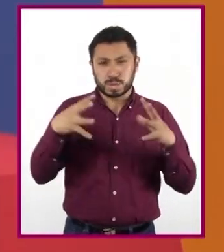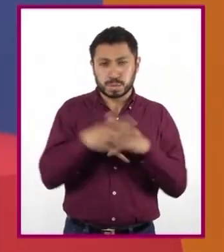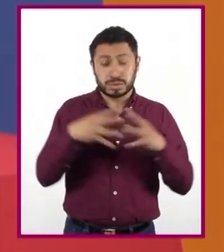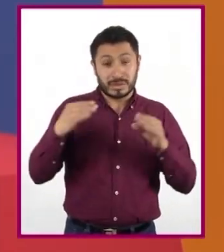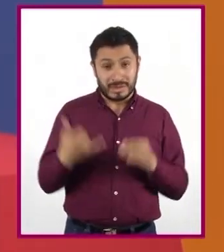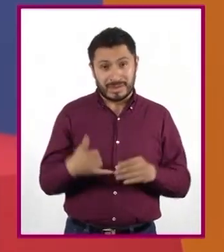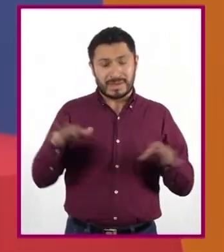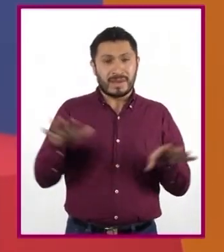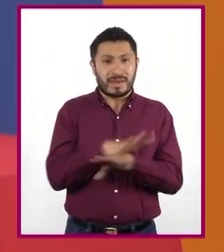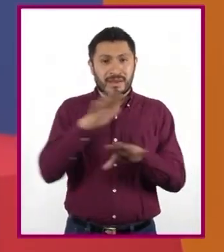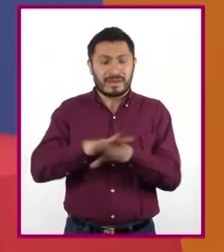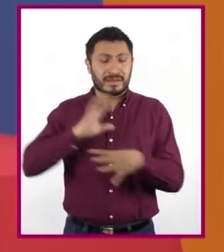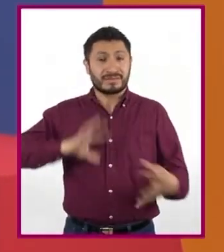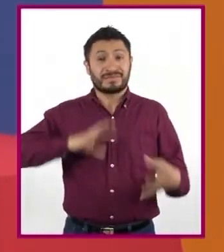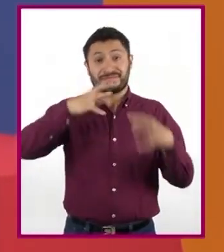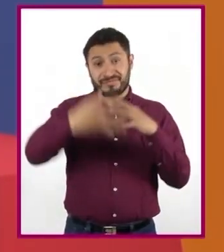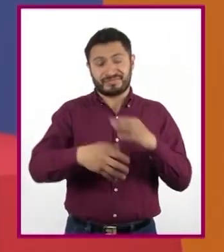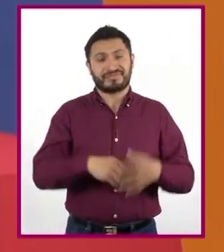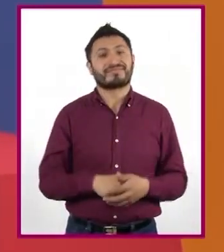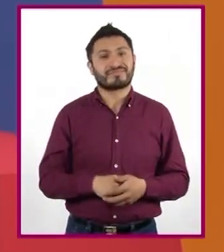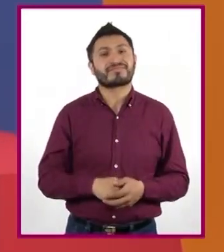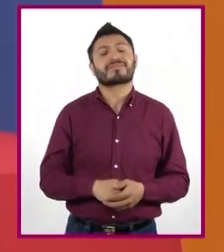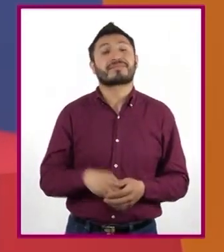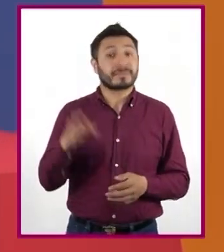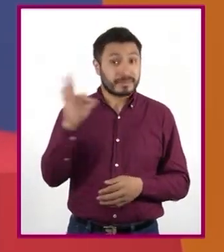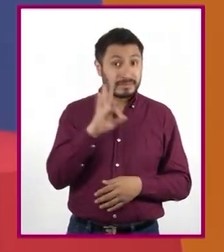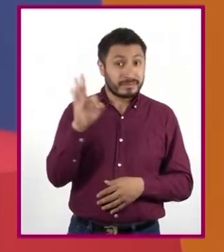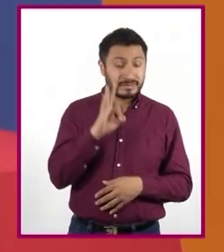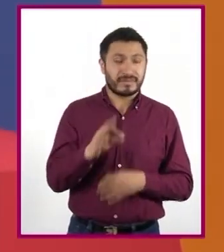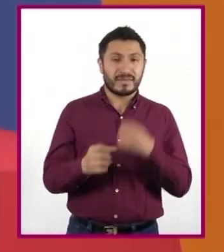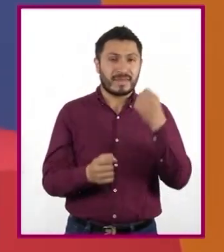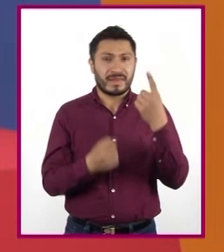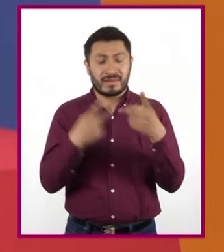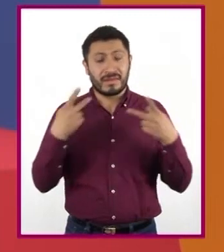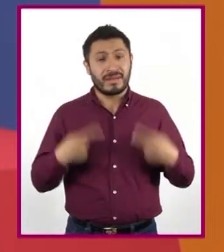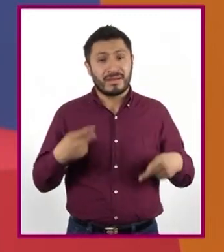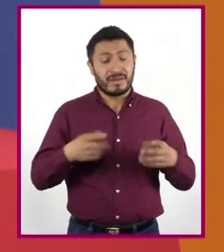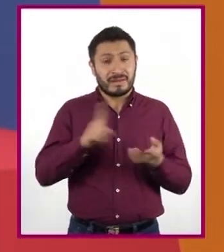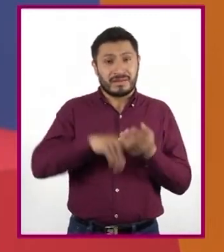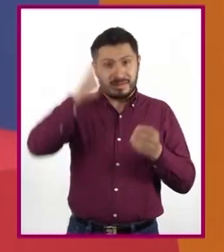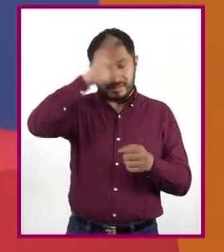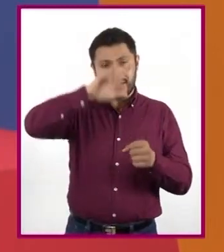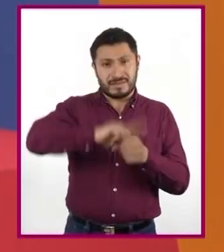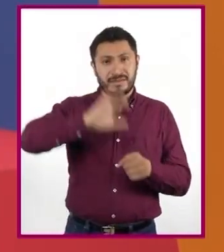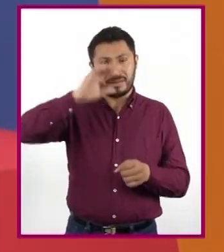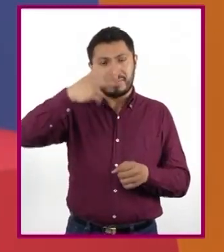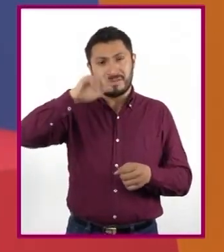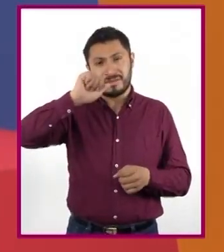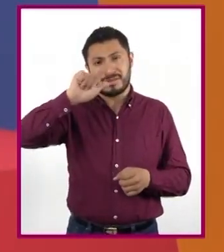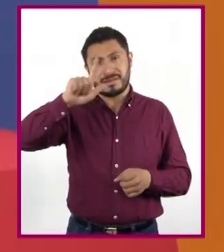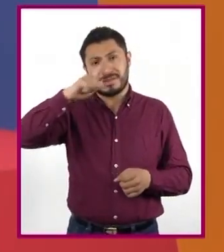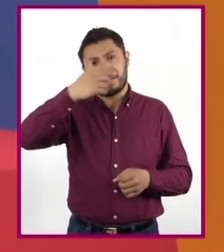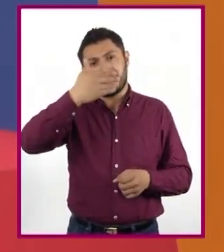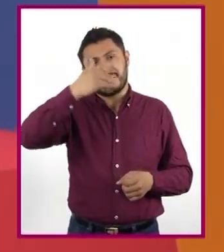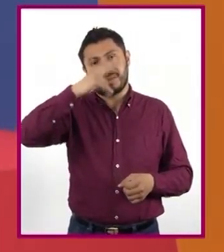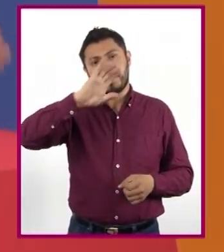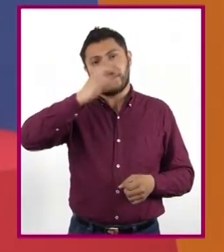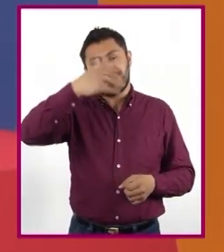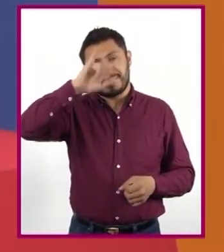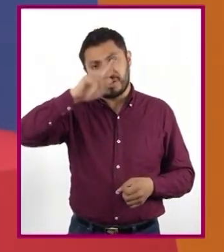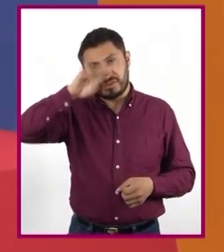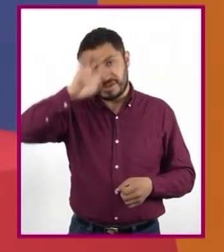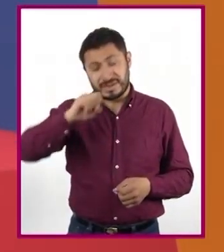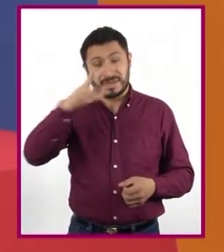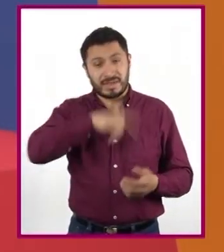cambio en las condiciones climáticas. Es posible que algunos miembros de la cultura chalchihuites posteriormente se ubicaran en la